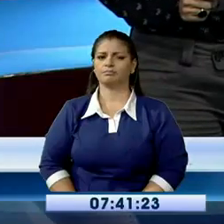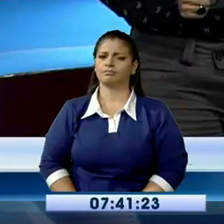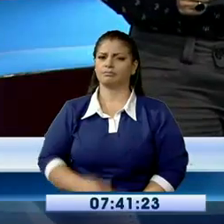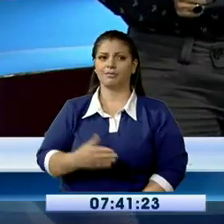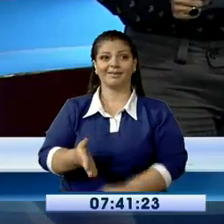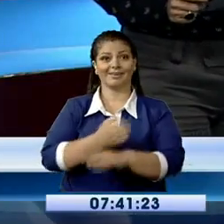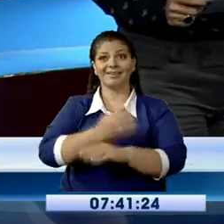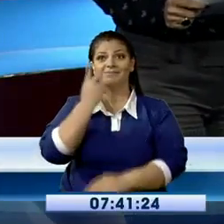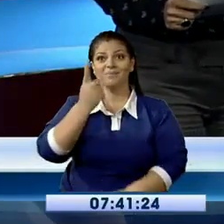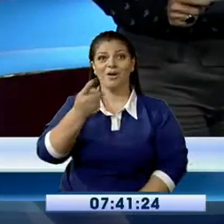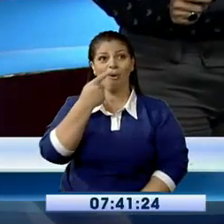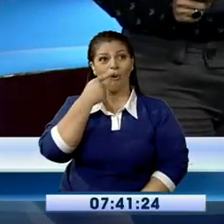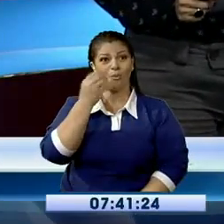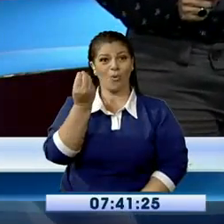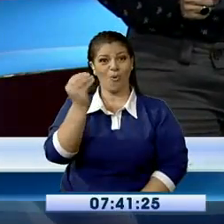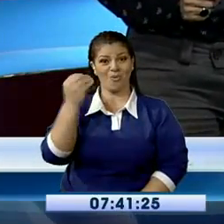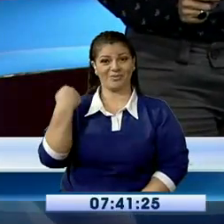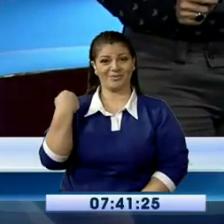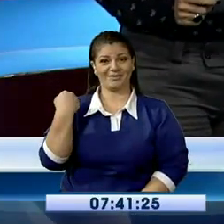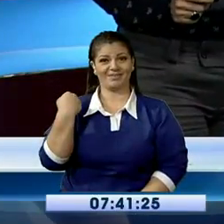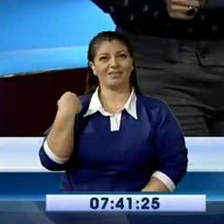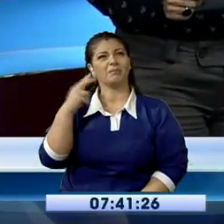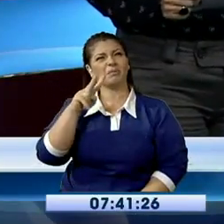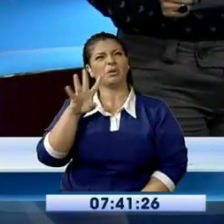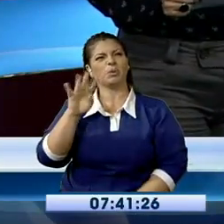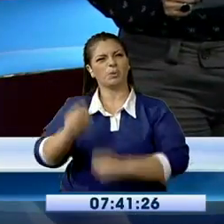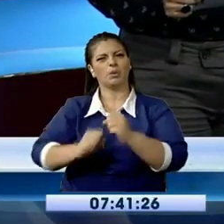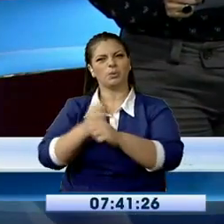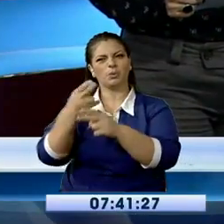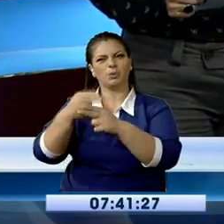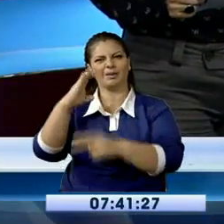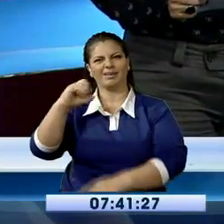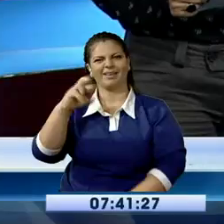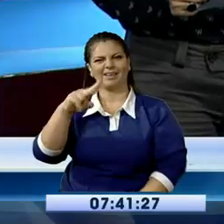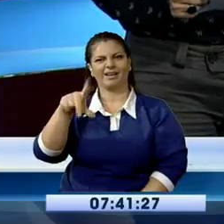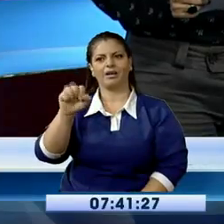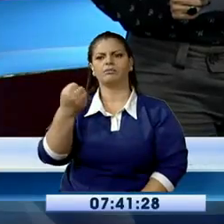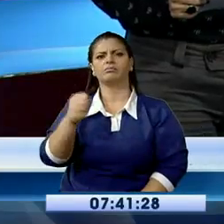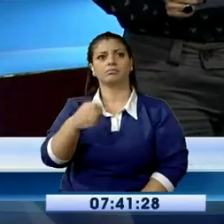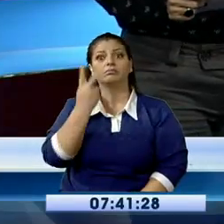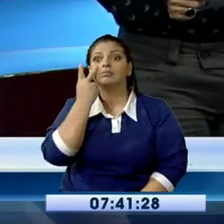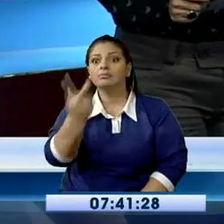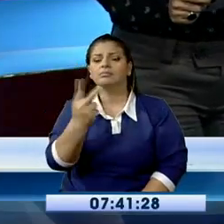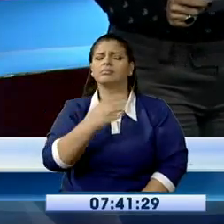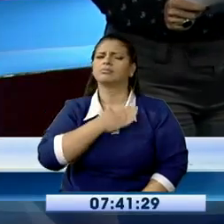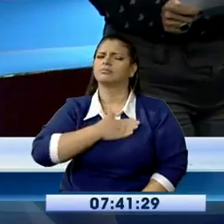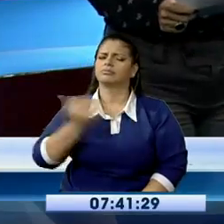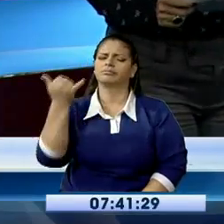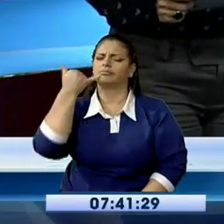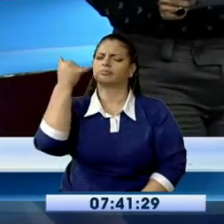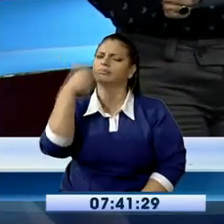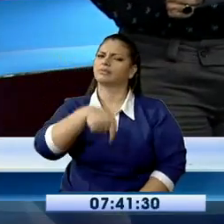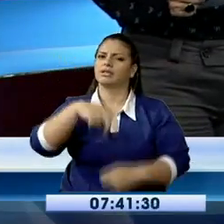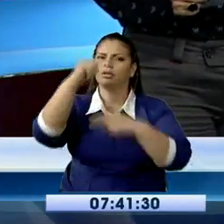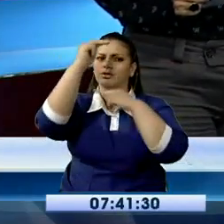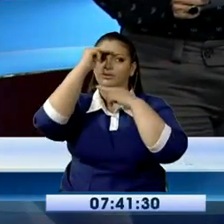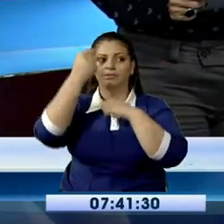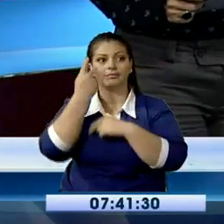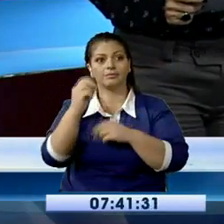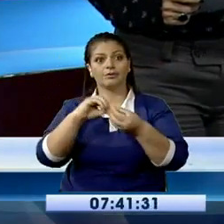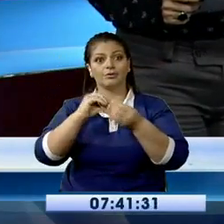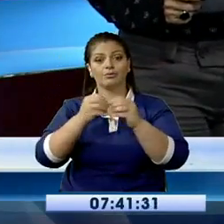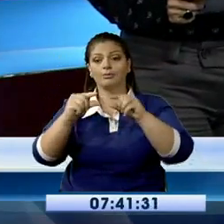información sobre el caso que acabamos de ver en pantalla, pueden contactarse con nosotros a los teléfonos que están allí, precisamente en la pantalla de su